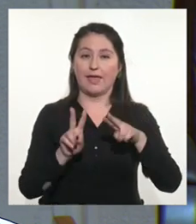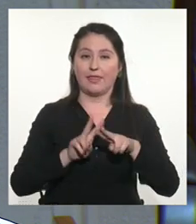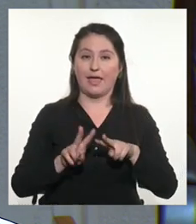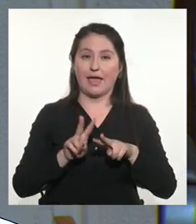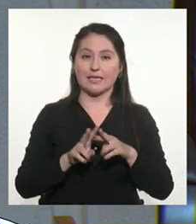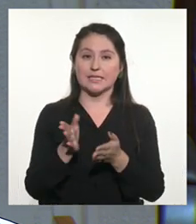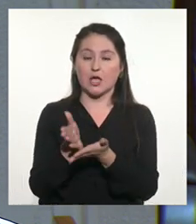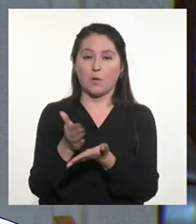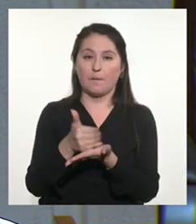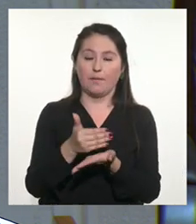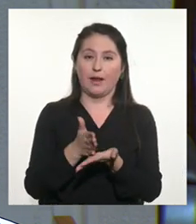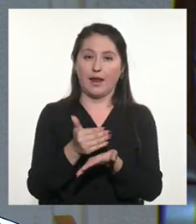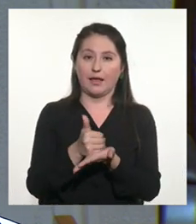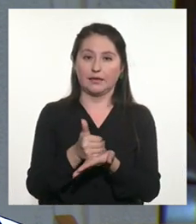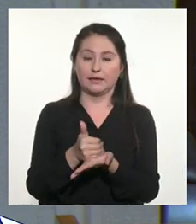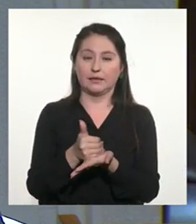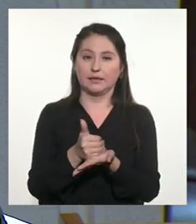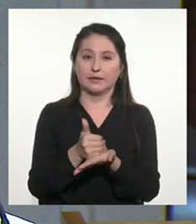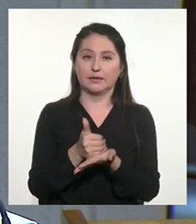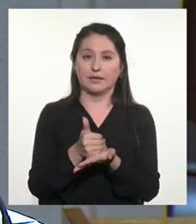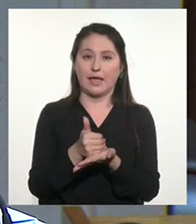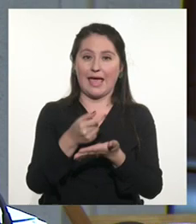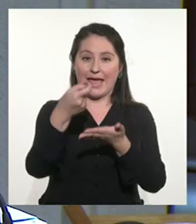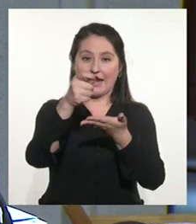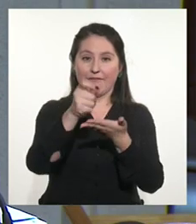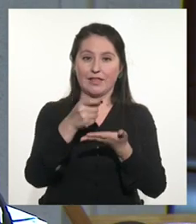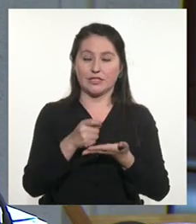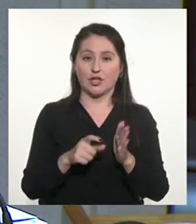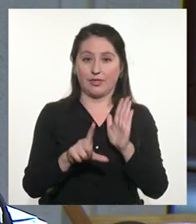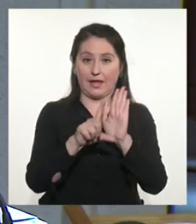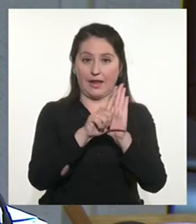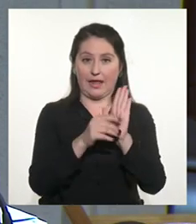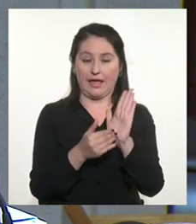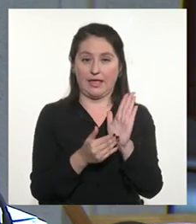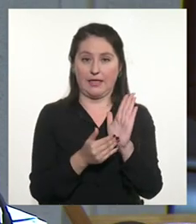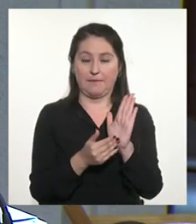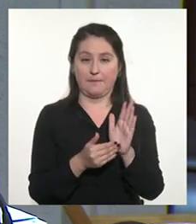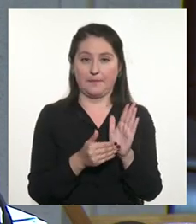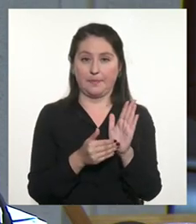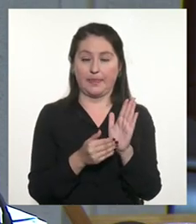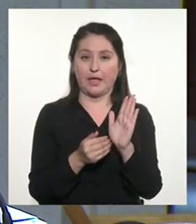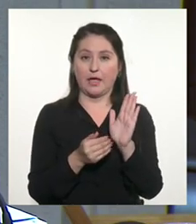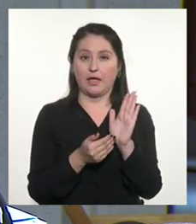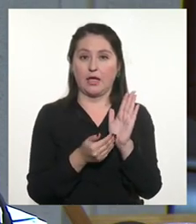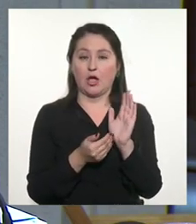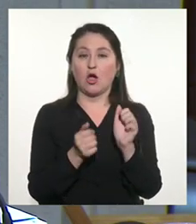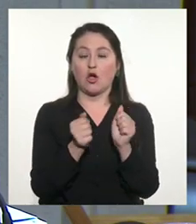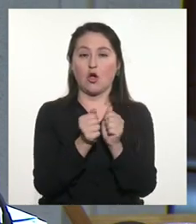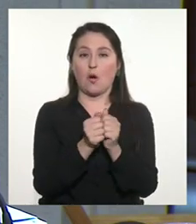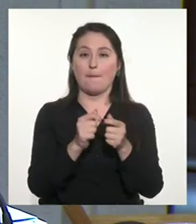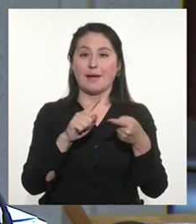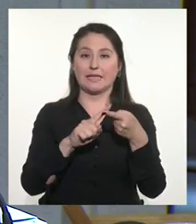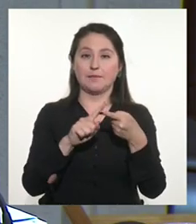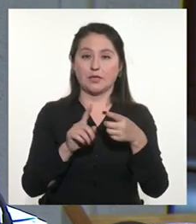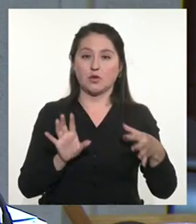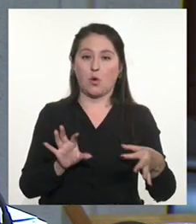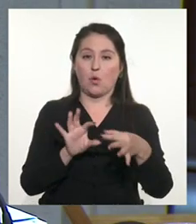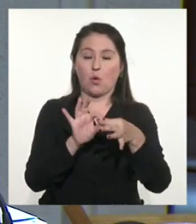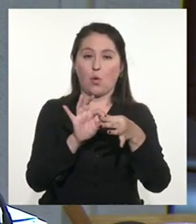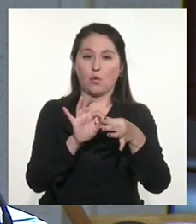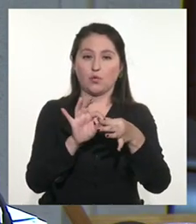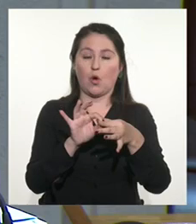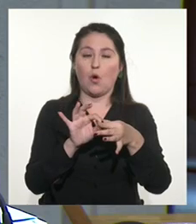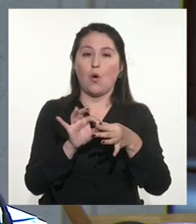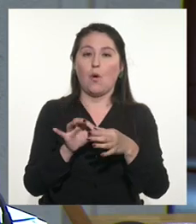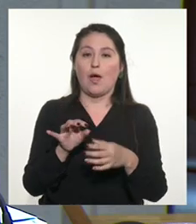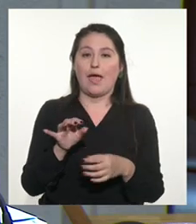un plan de revisión legislativa con la participación conjunta al poder legislativo y el poder